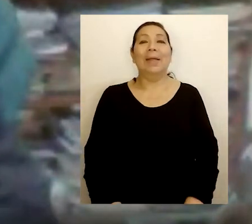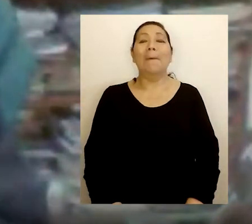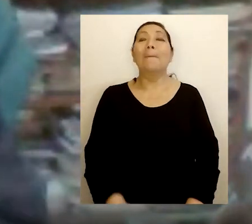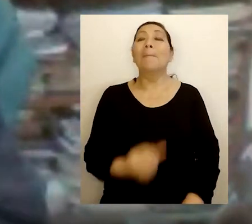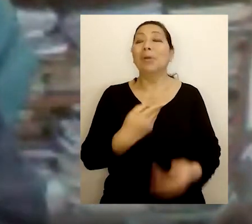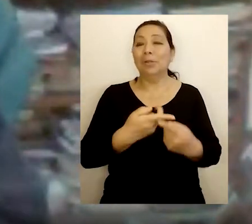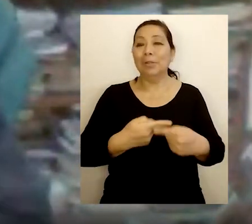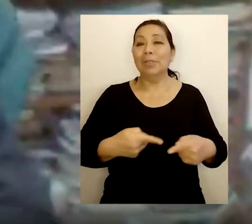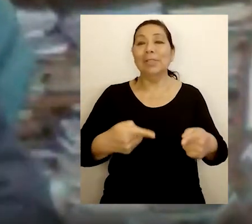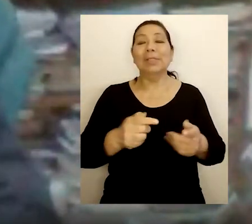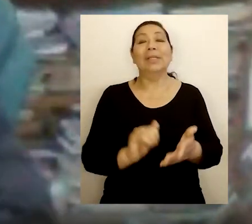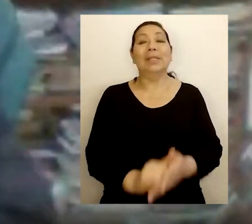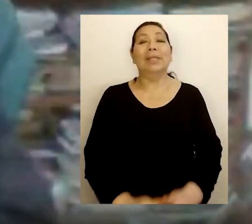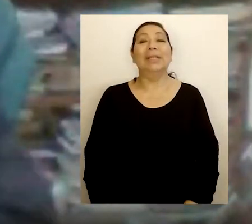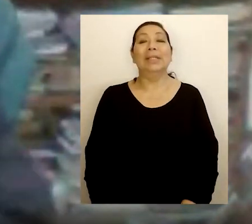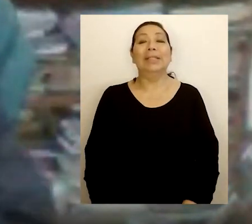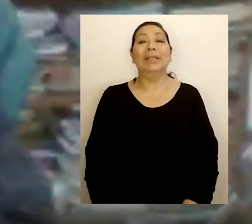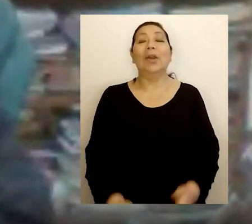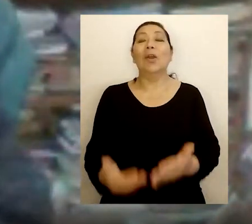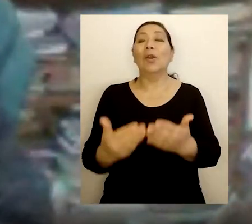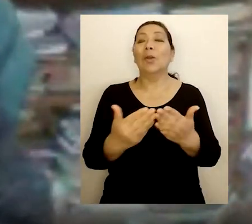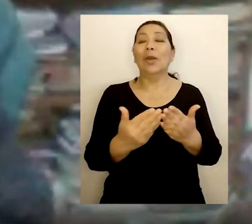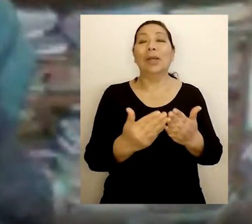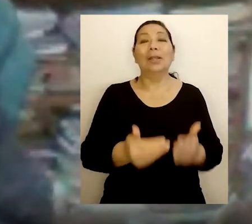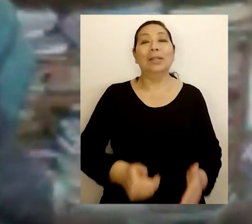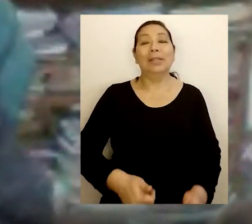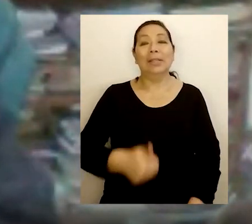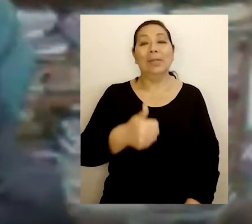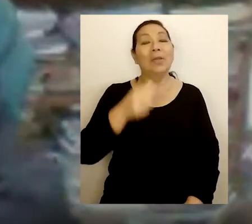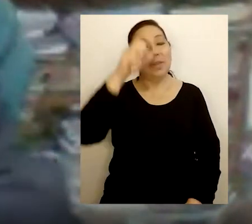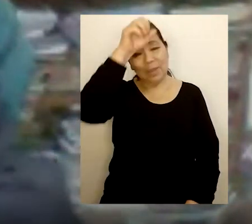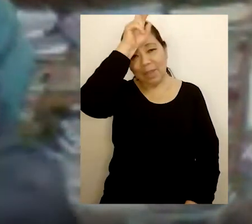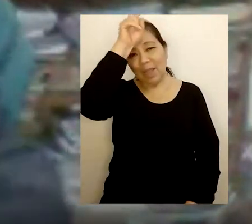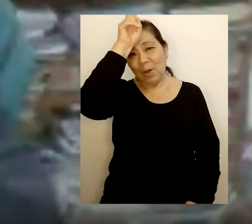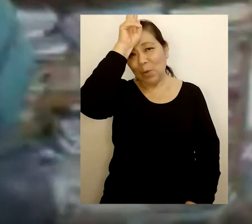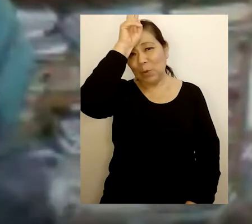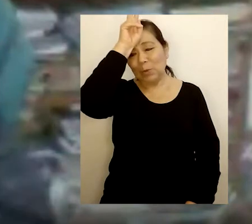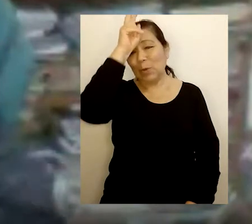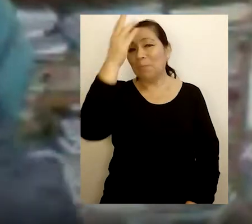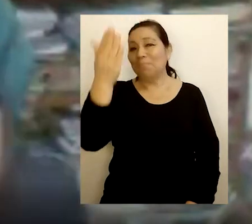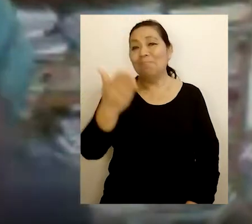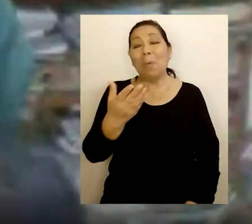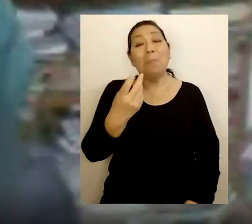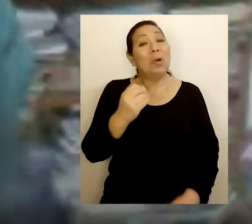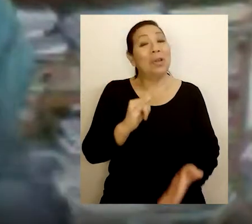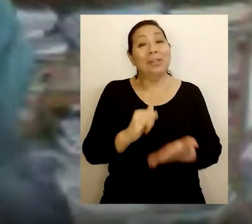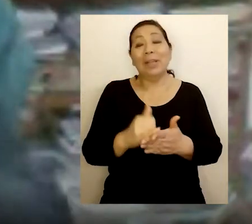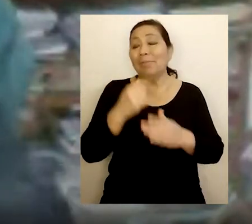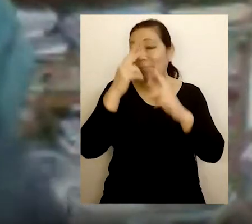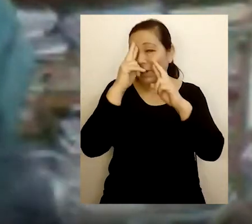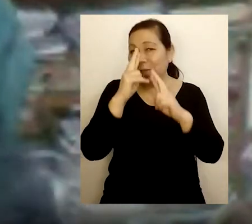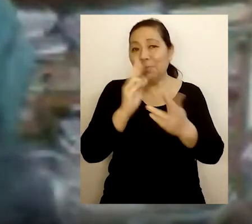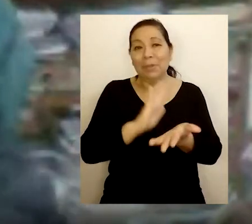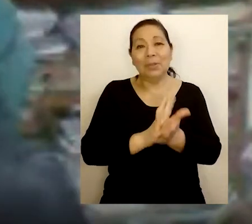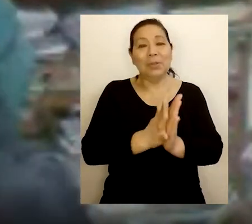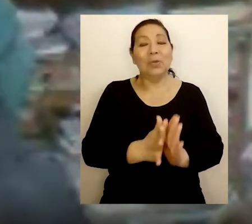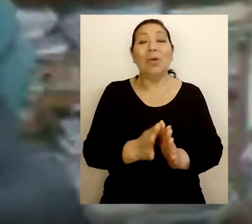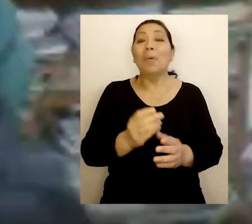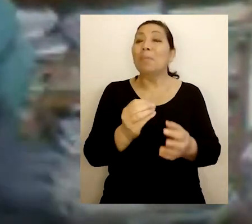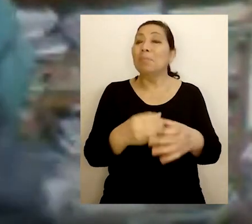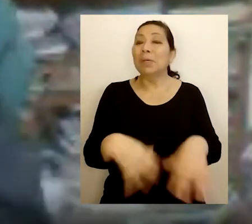dictadas por la sala de apelación y el juzgado colegiado de la ciudad del Cusco por las graves irregularidades, porque se han violado los